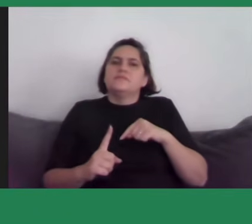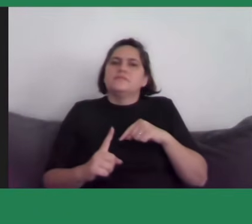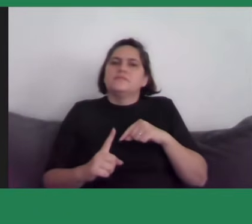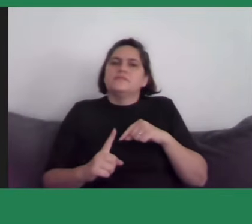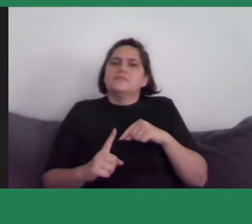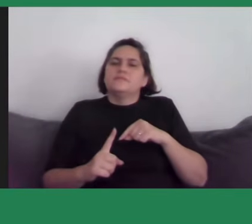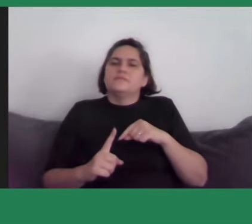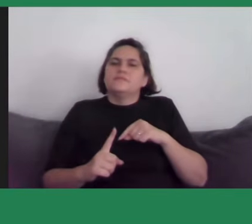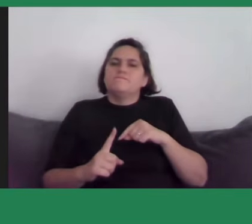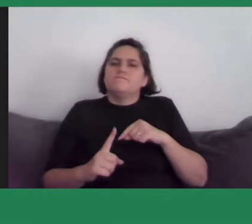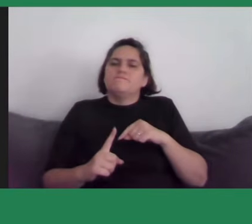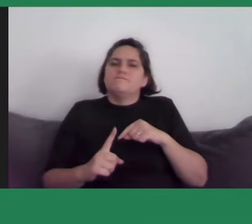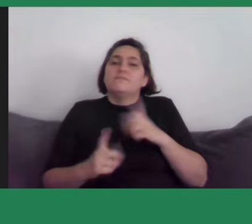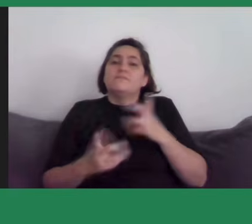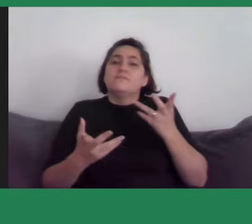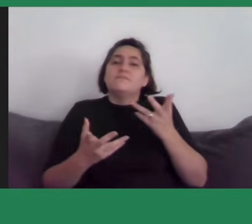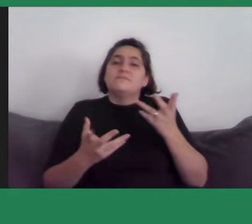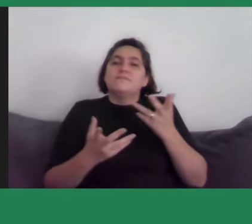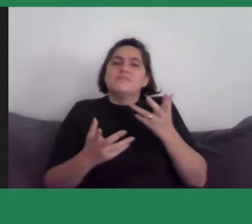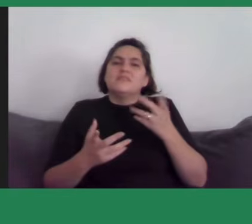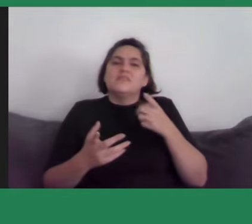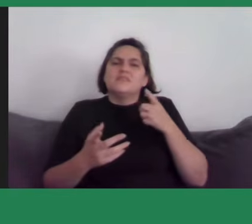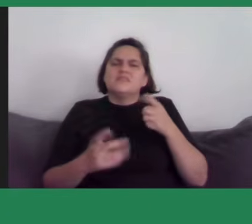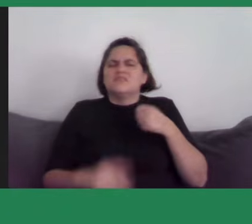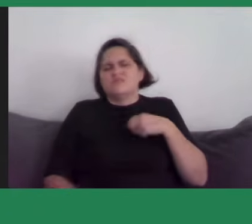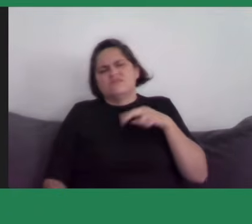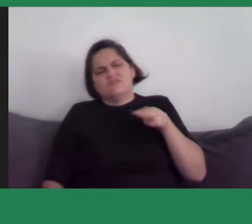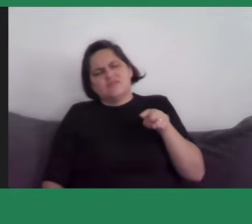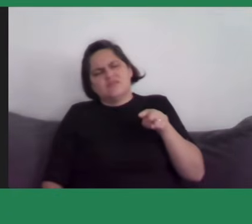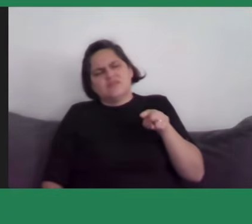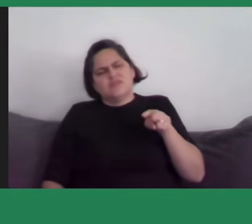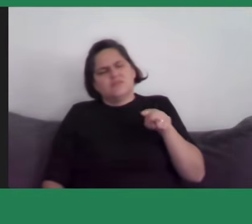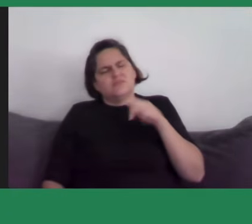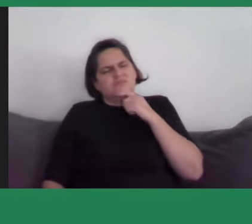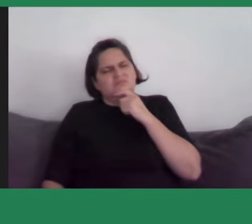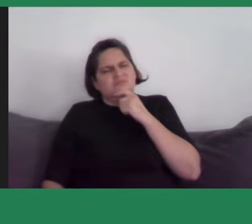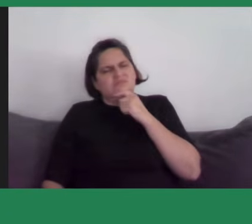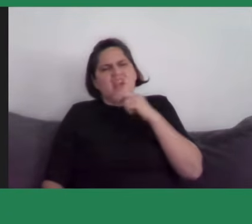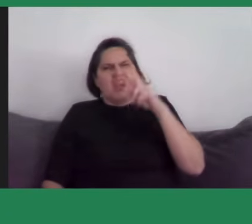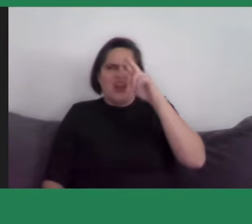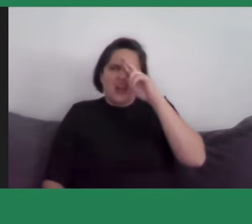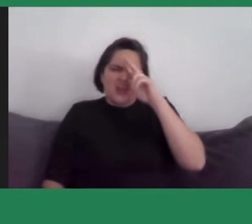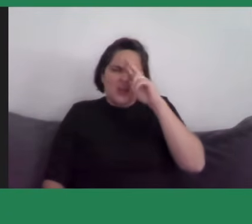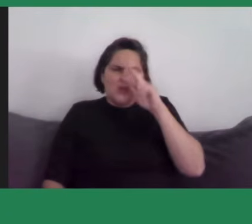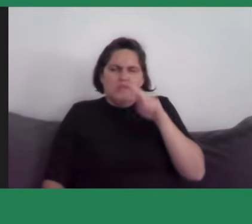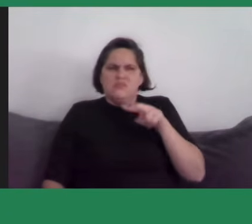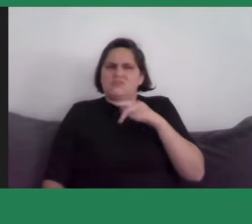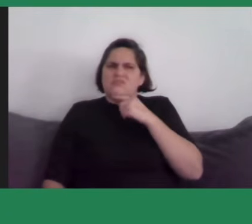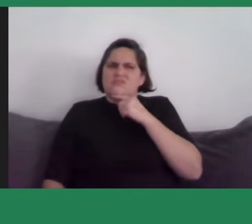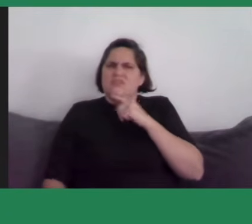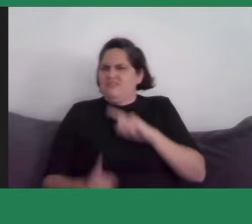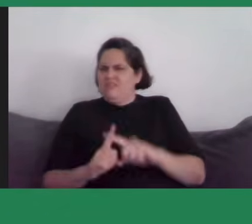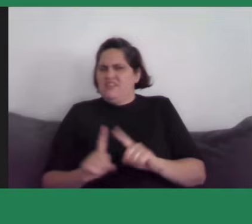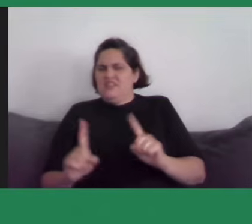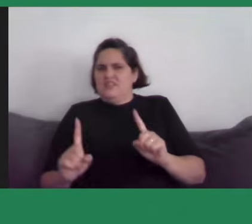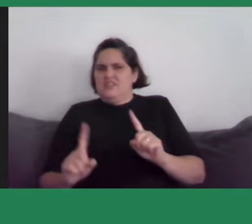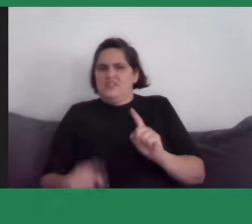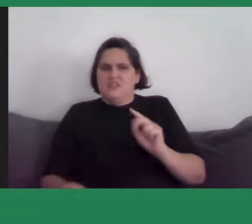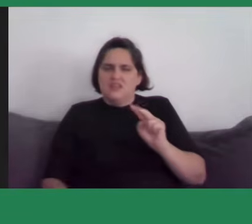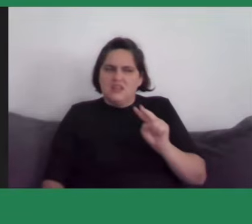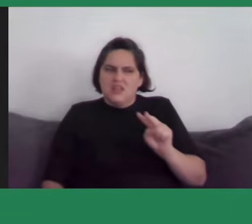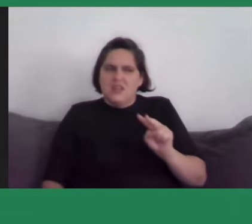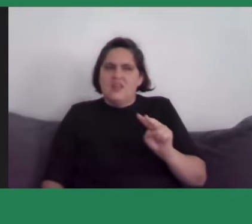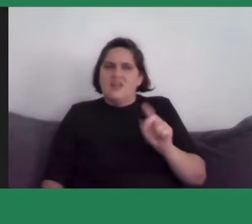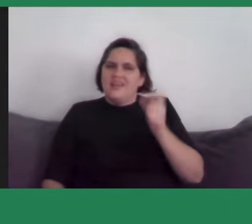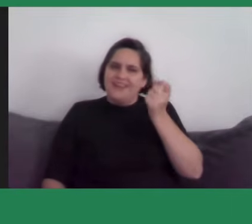que son muy inusuales, que llaman la atención y que tienen que estar presentes para hablar de espectro del autismo, porque